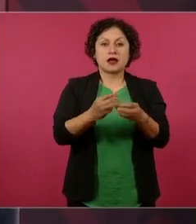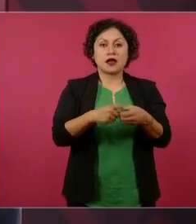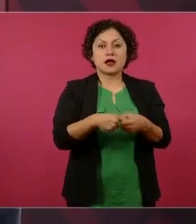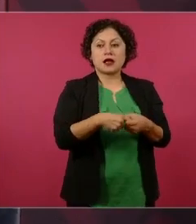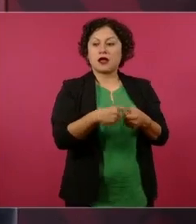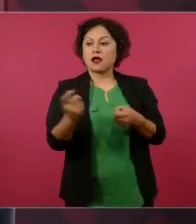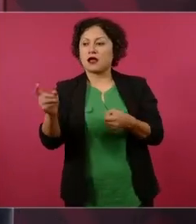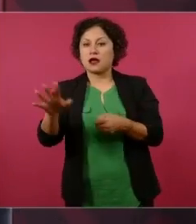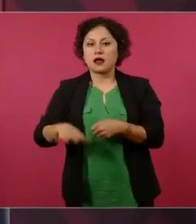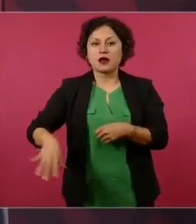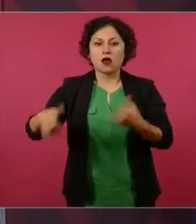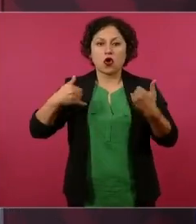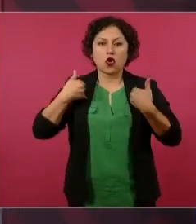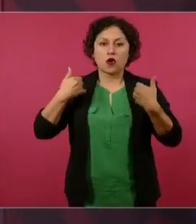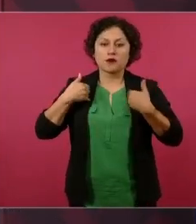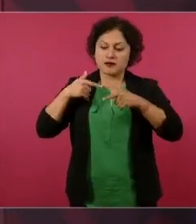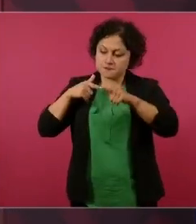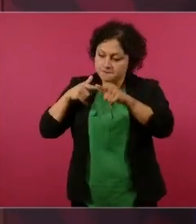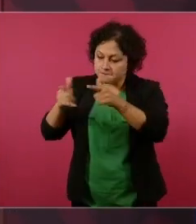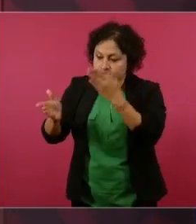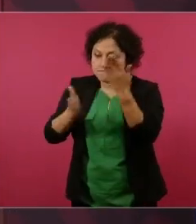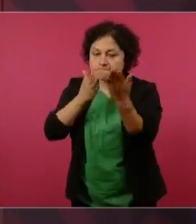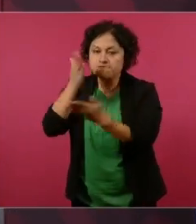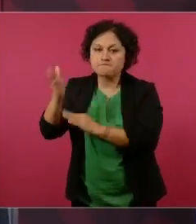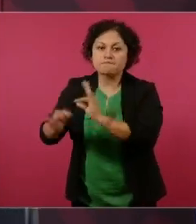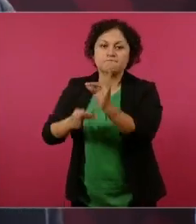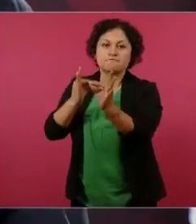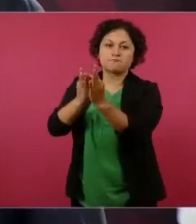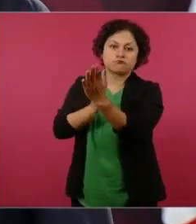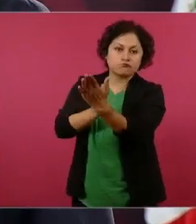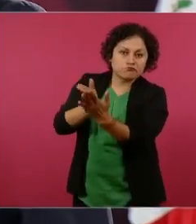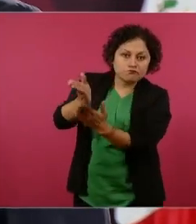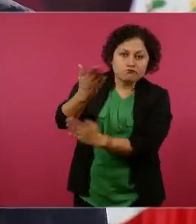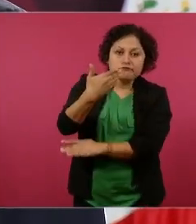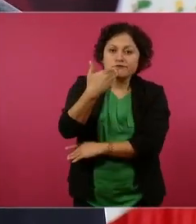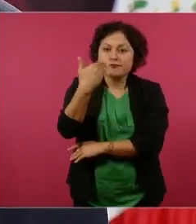No se les está facilitando el